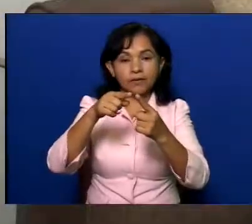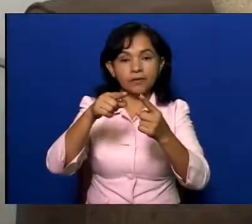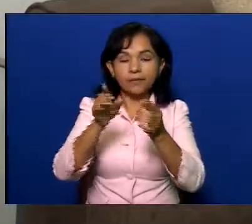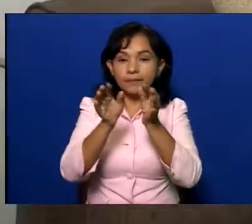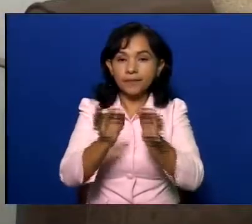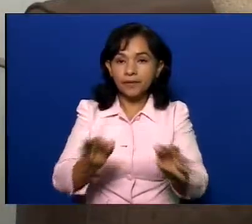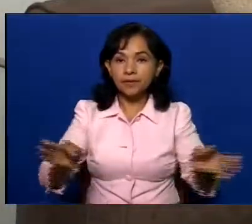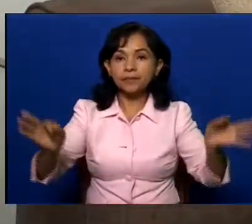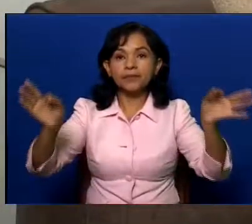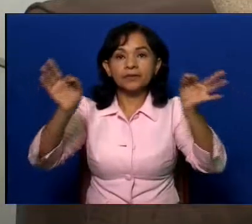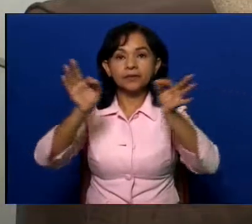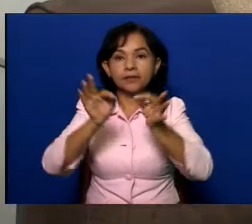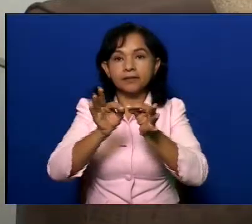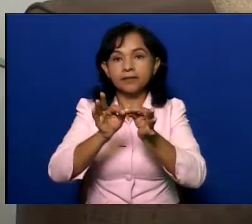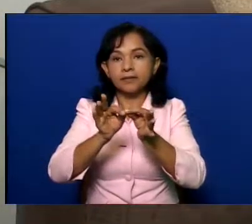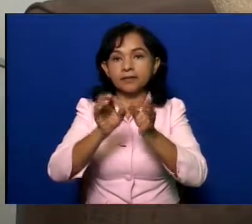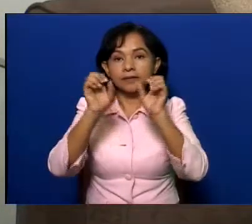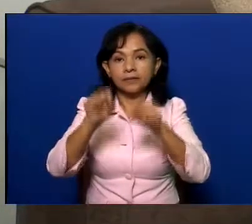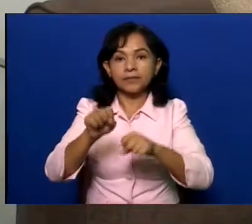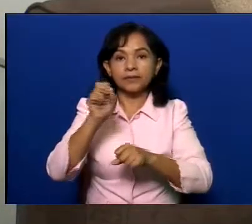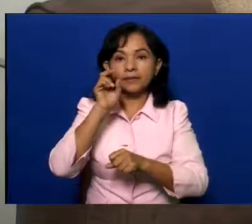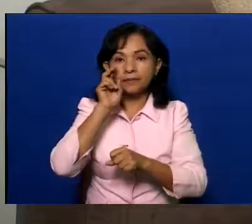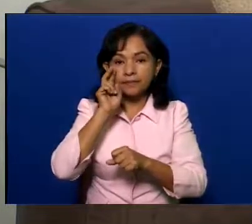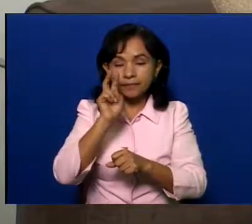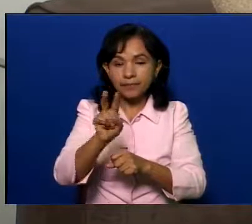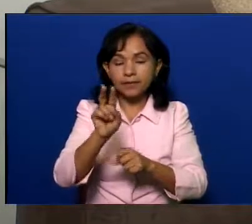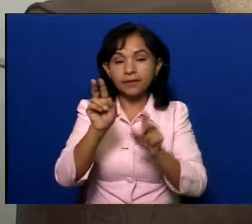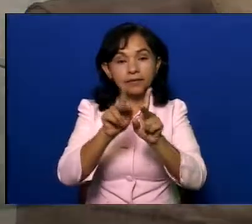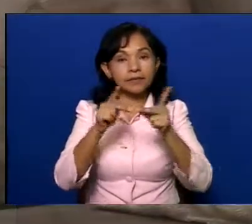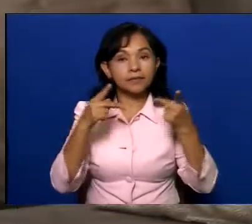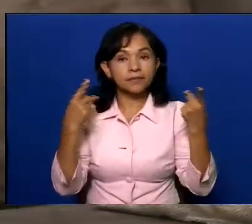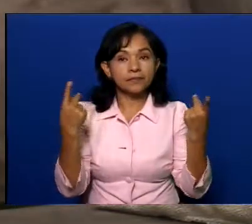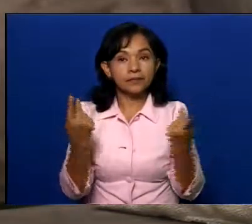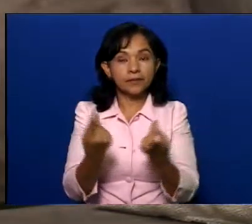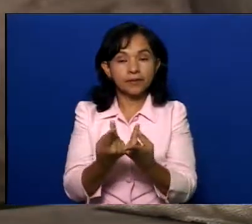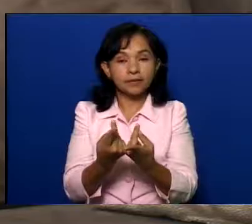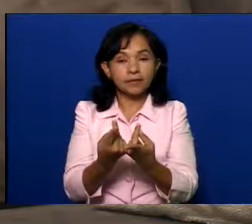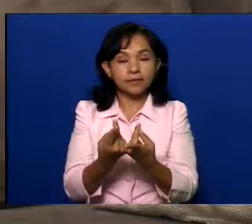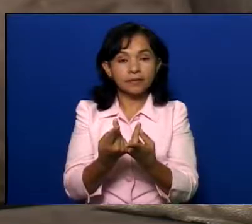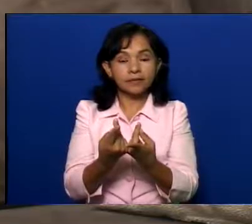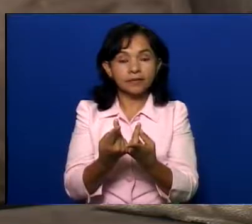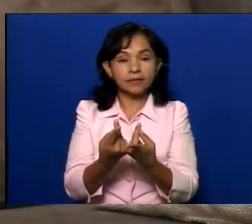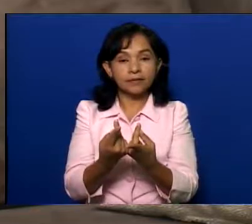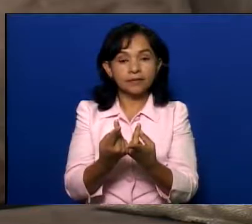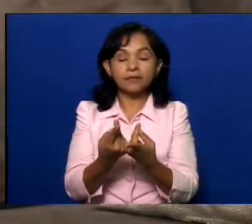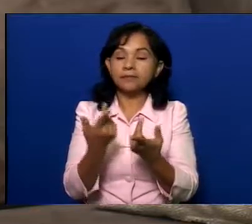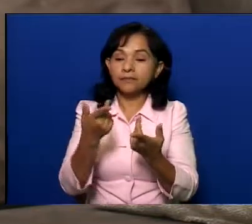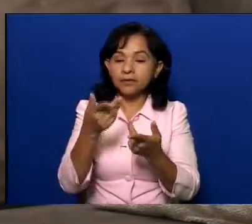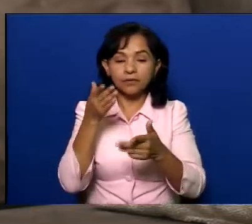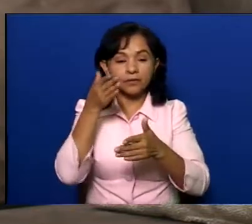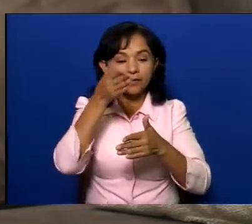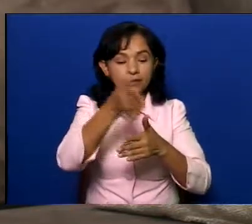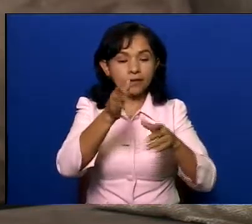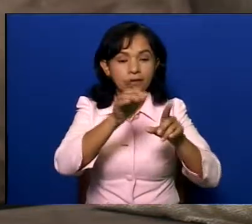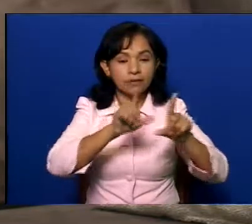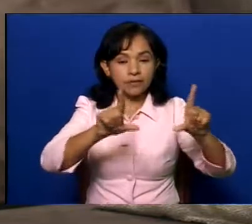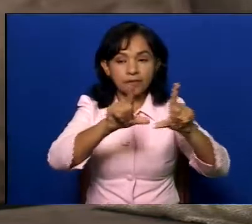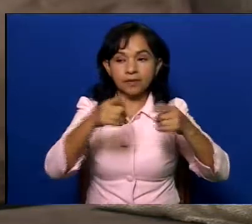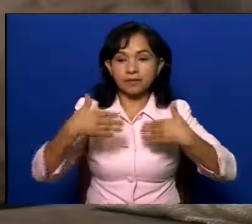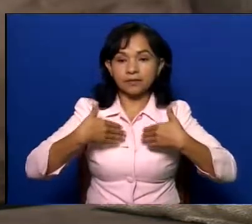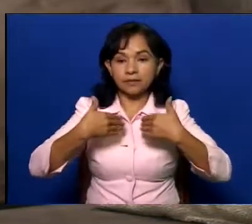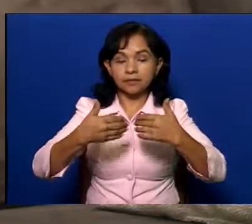muera un familiar por cáncer. Y eso significa que si se quedan en la calle, se quedan, pero tratan de hacer